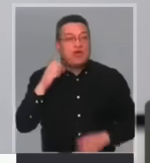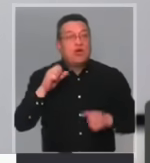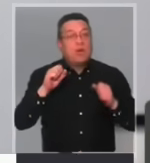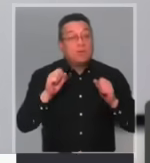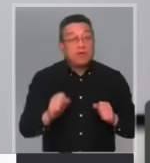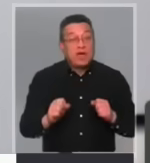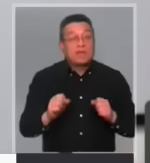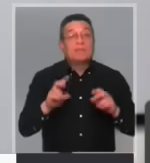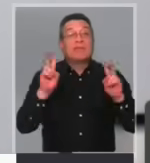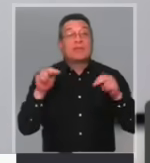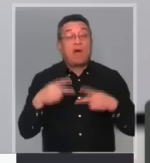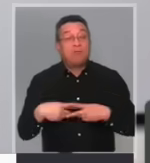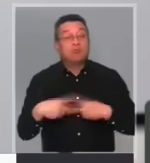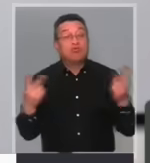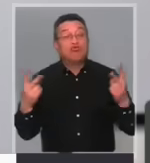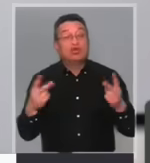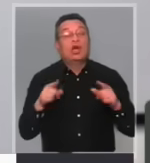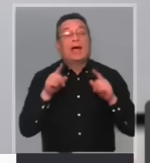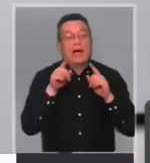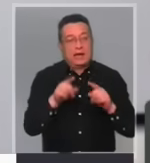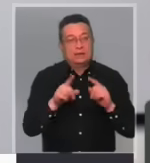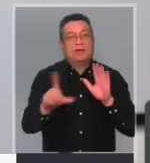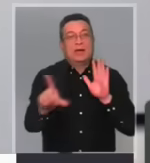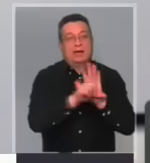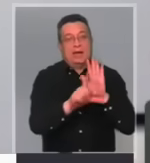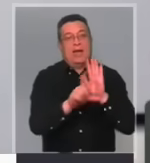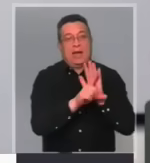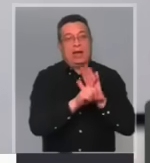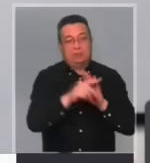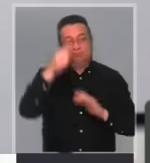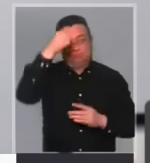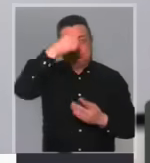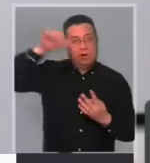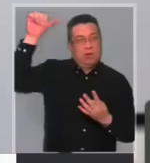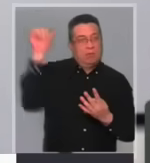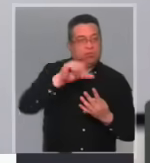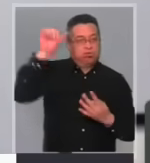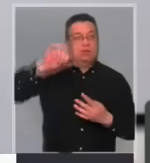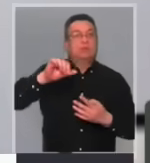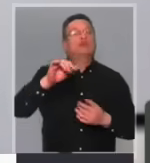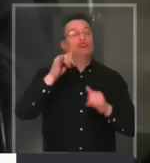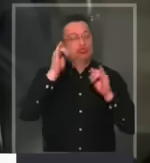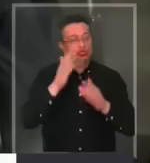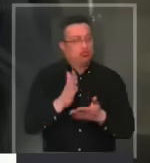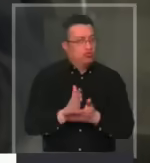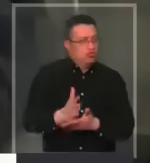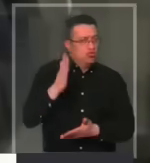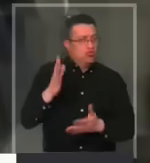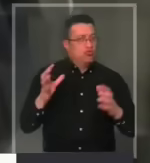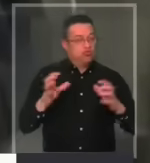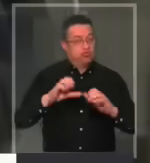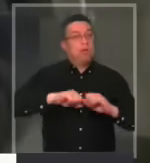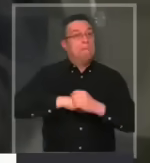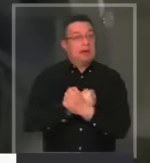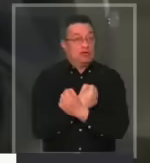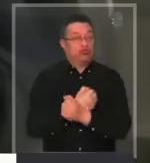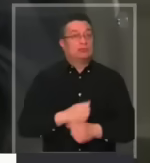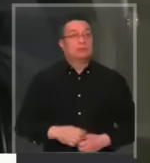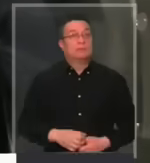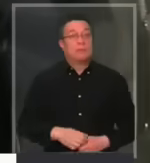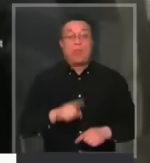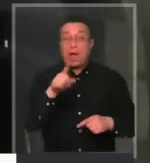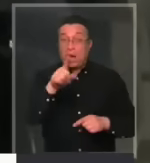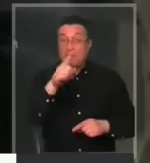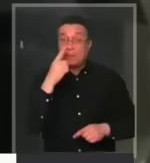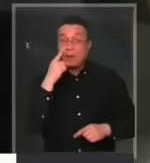causa pública, ahí nuestra legislación penal establece una pena privativa de libertad dura. Ponga atención a los